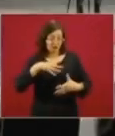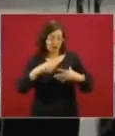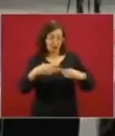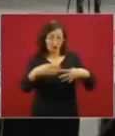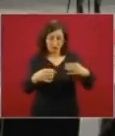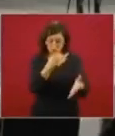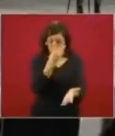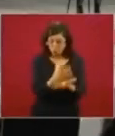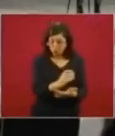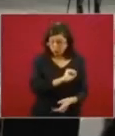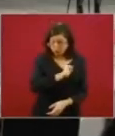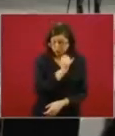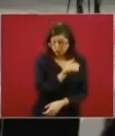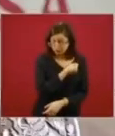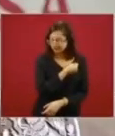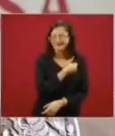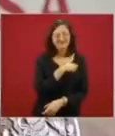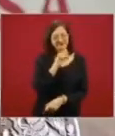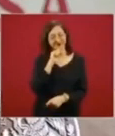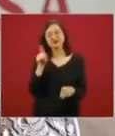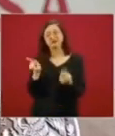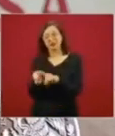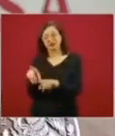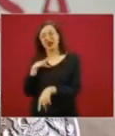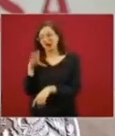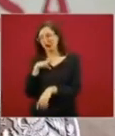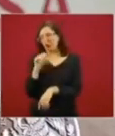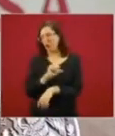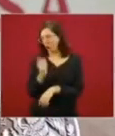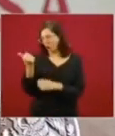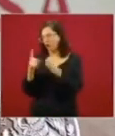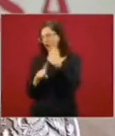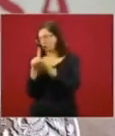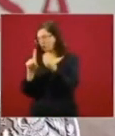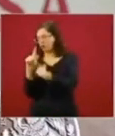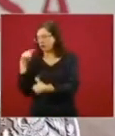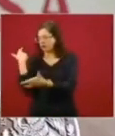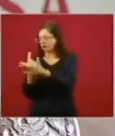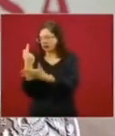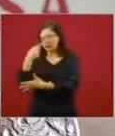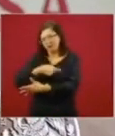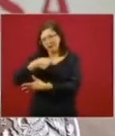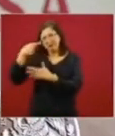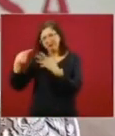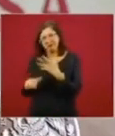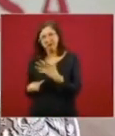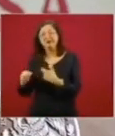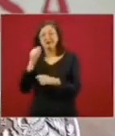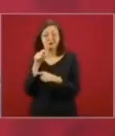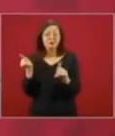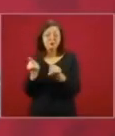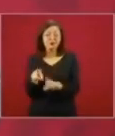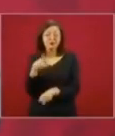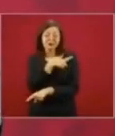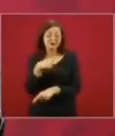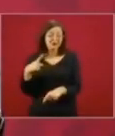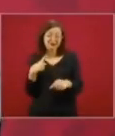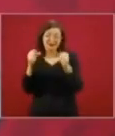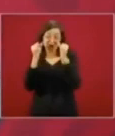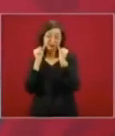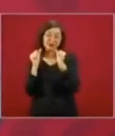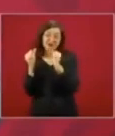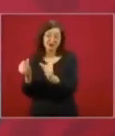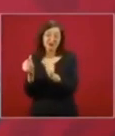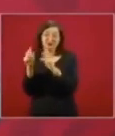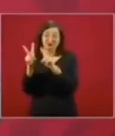coincidir con el presidente en que el Poder Legislativo debe atender la emergencia económica y social, con medidas como el ingreso vital. Hizo un llamado a los